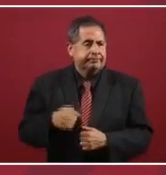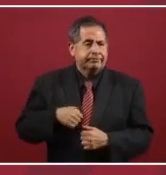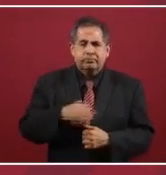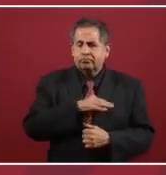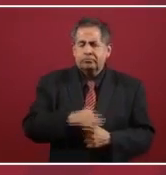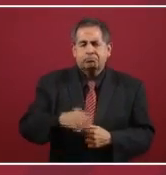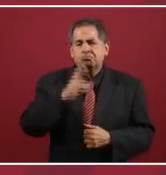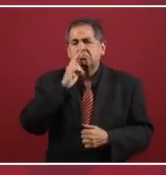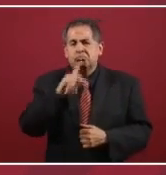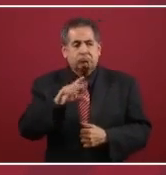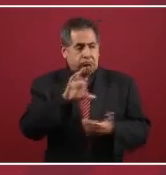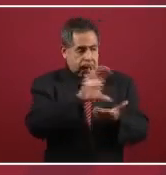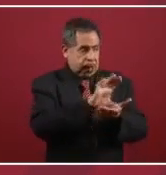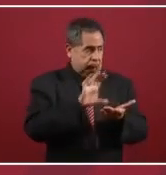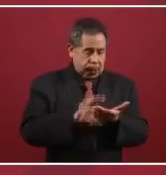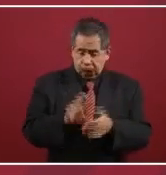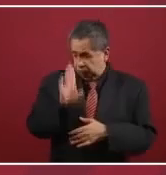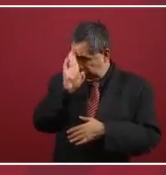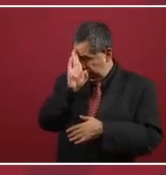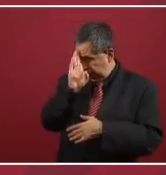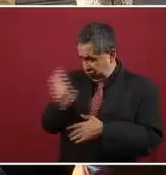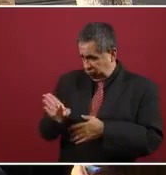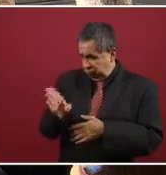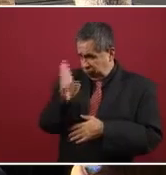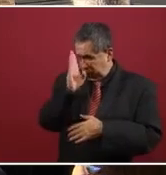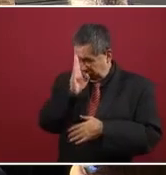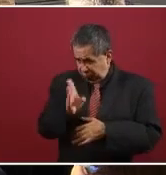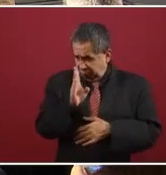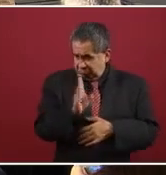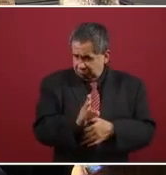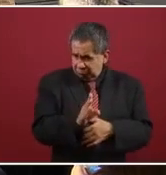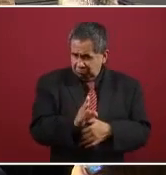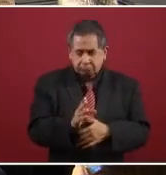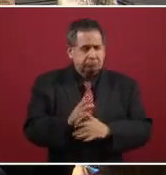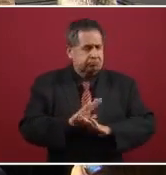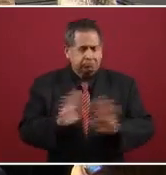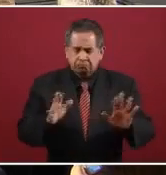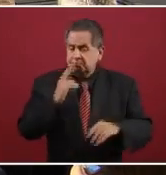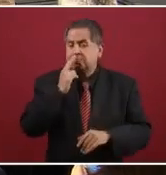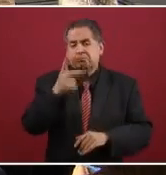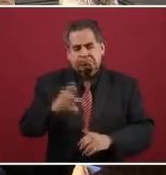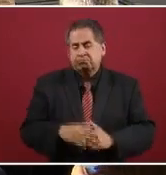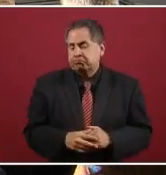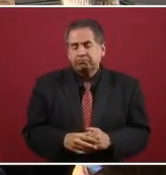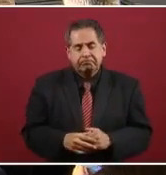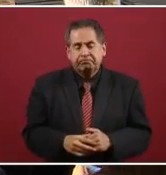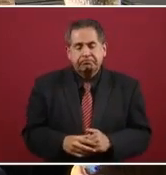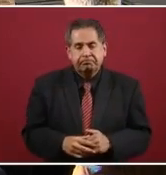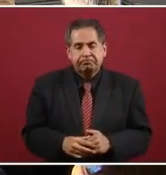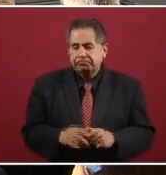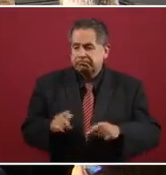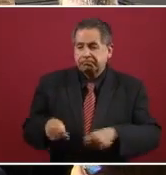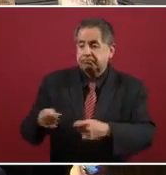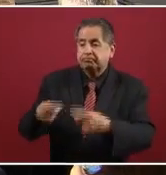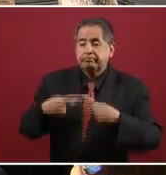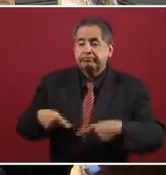entregar de manera directa a la gente es